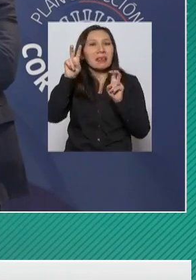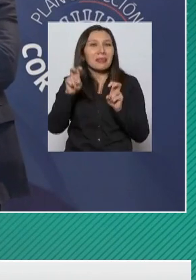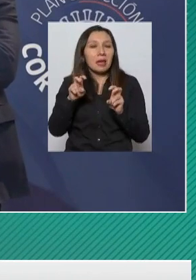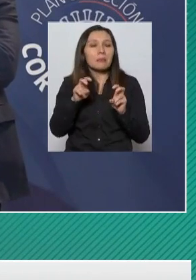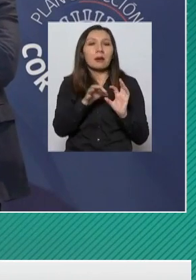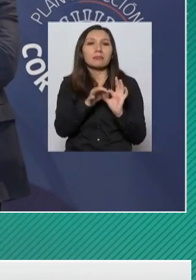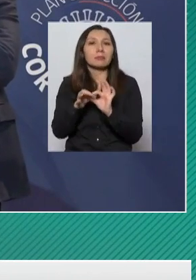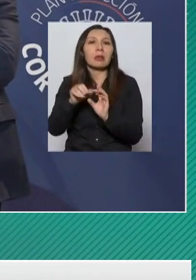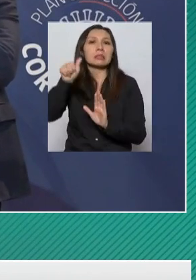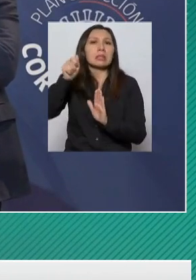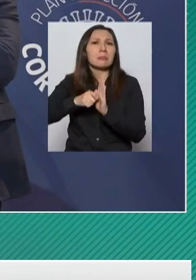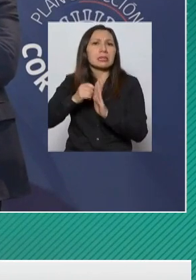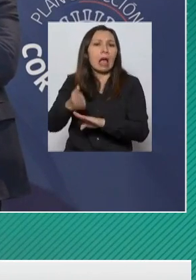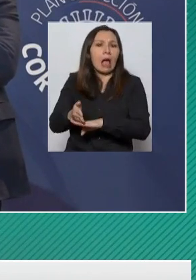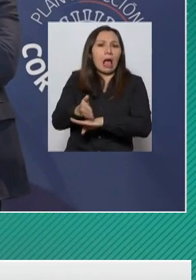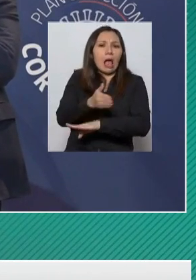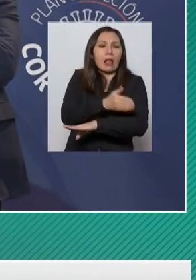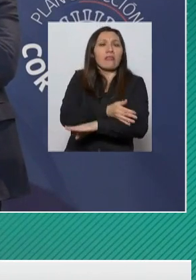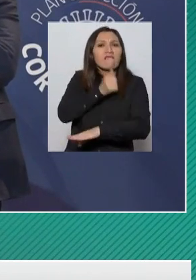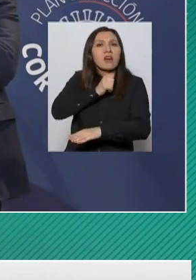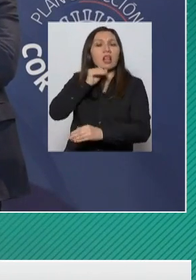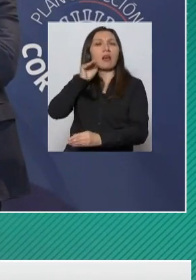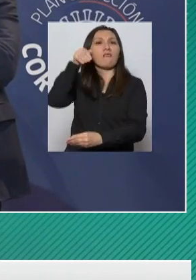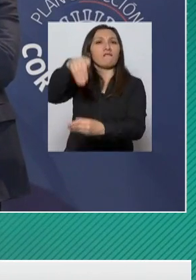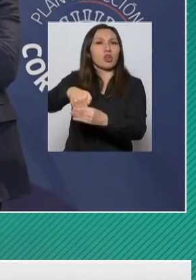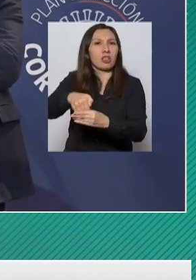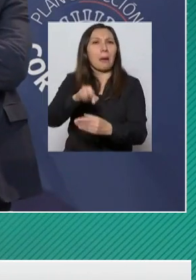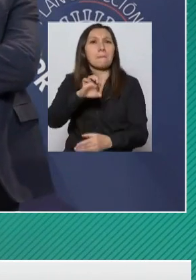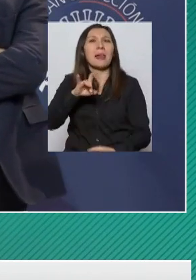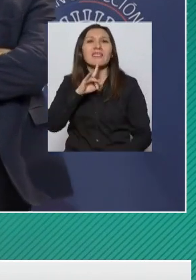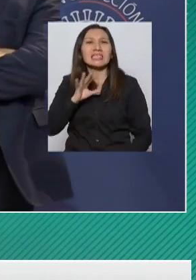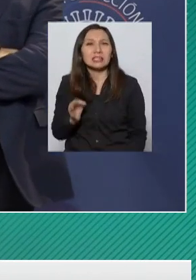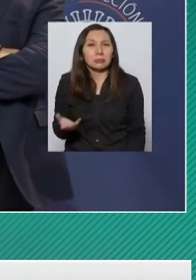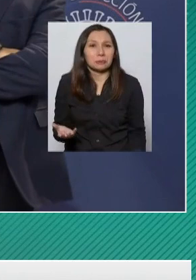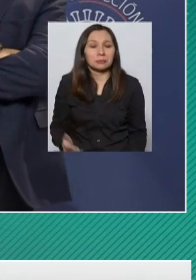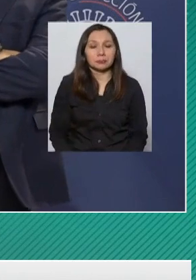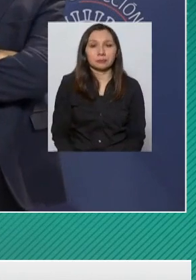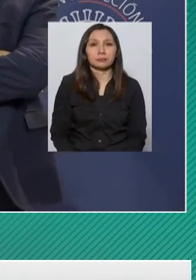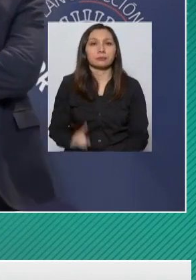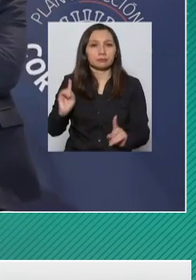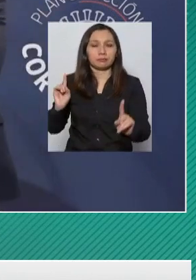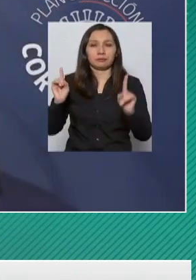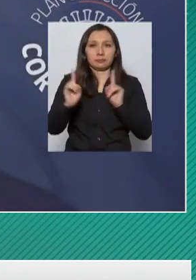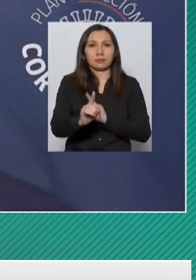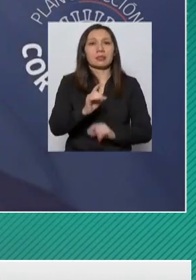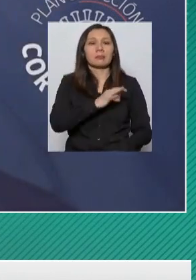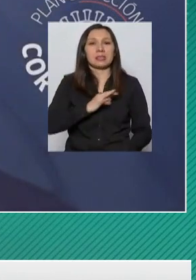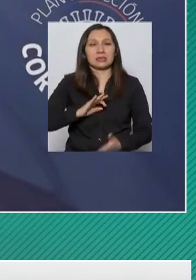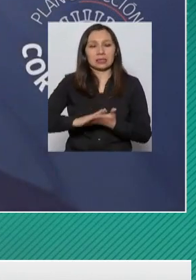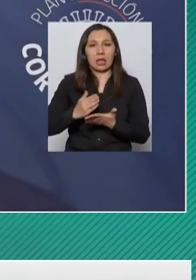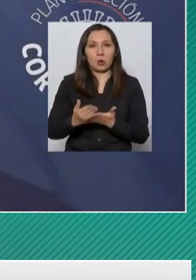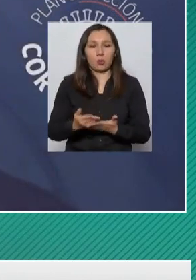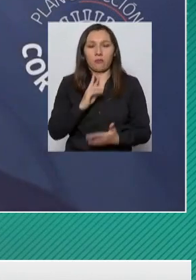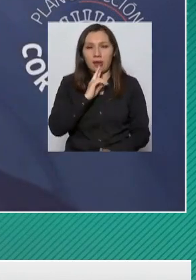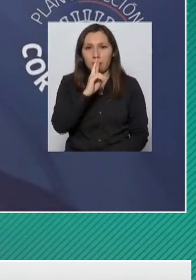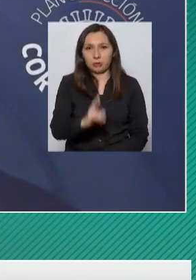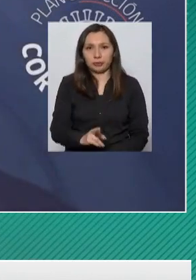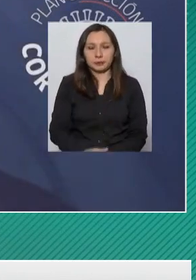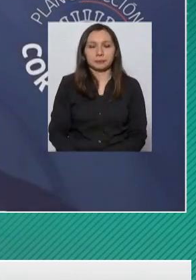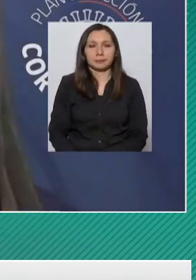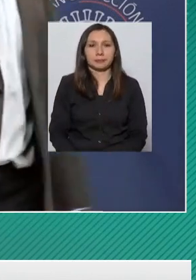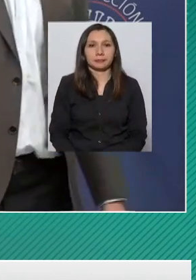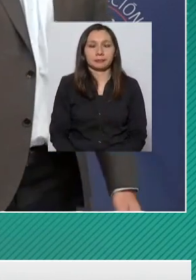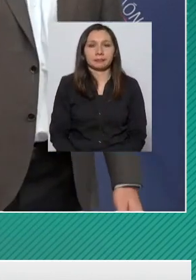este tema seis meses antes de que venga este plebiscito dejo con usted al ministro de salud para responder esta pregunta